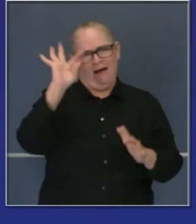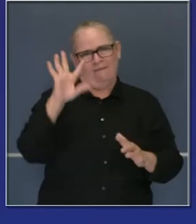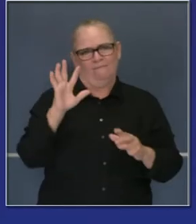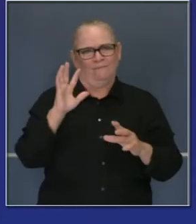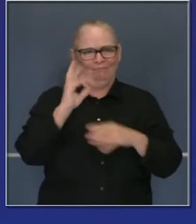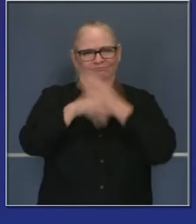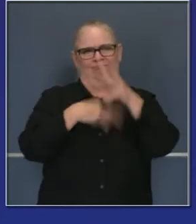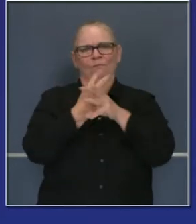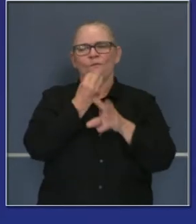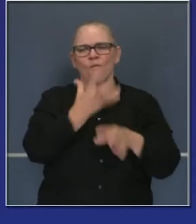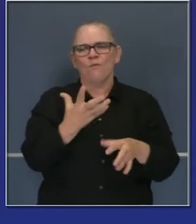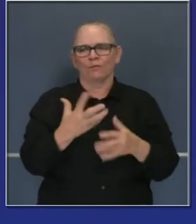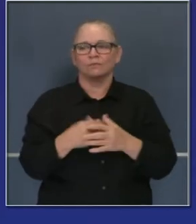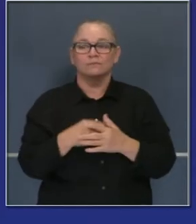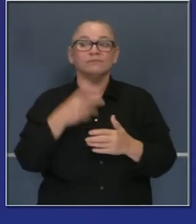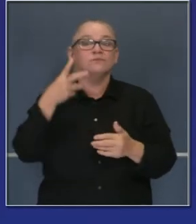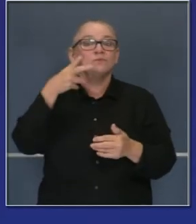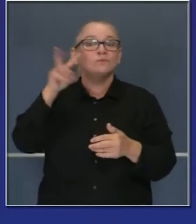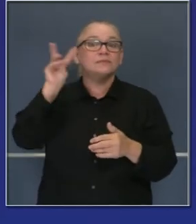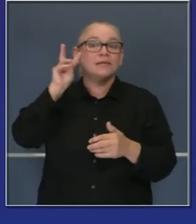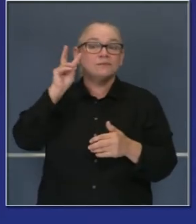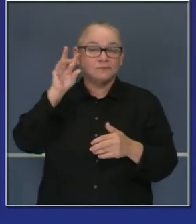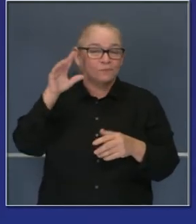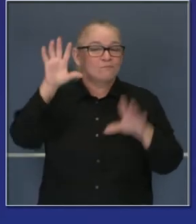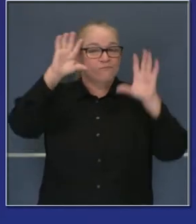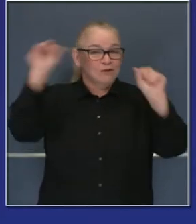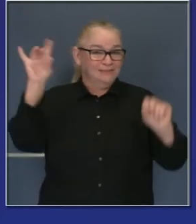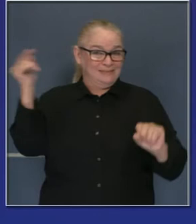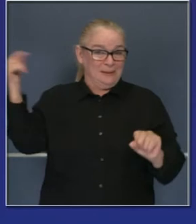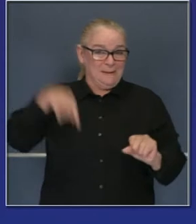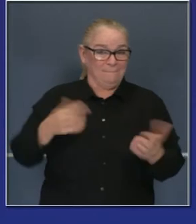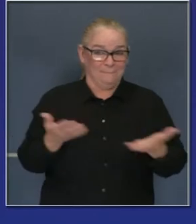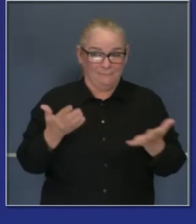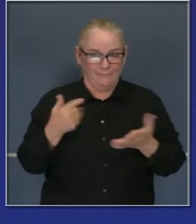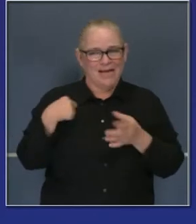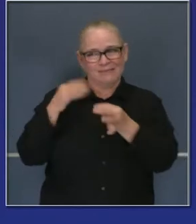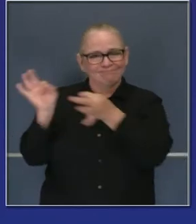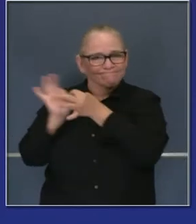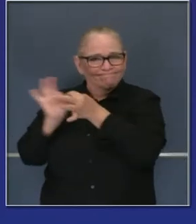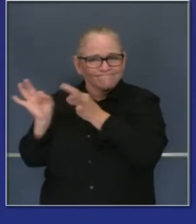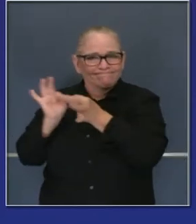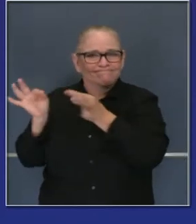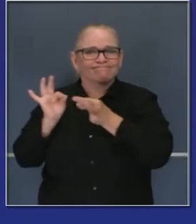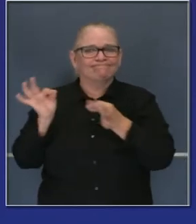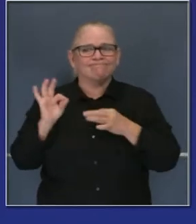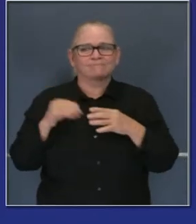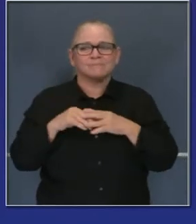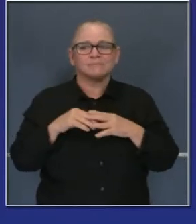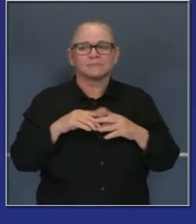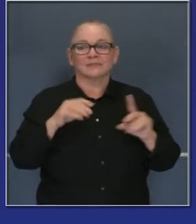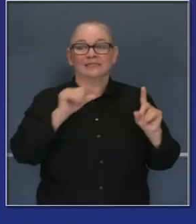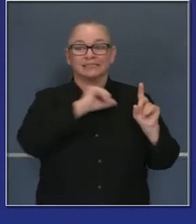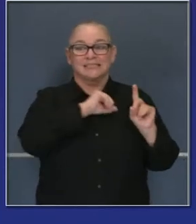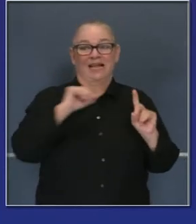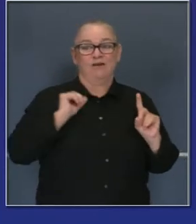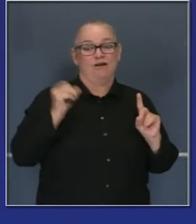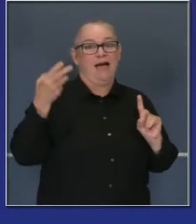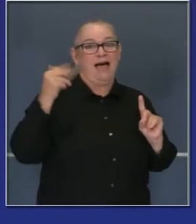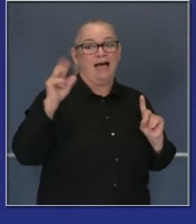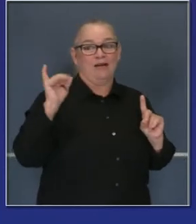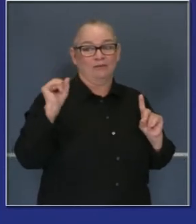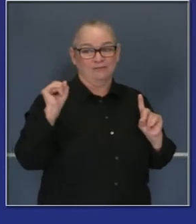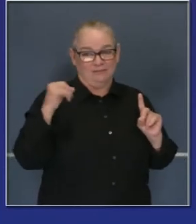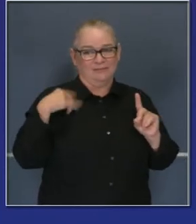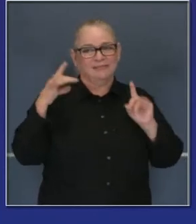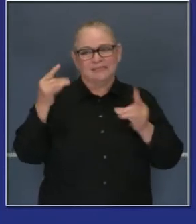dos días cuando el presidente de trump vino al estado y se expresó de la misma manera cuando hablé con la senadora harris aquí en el estado